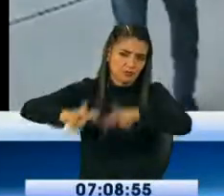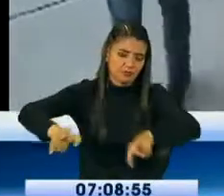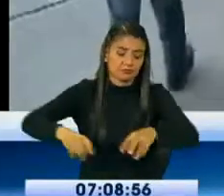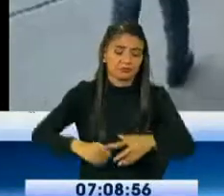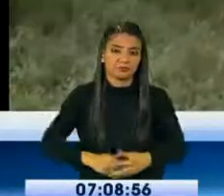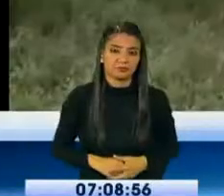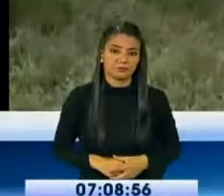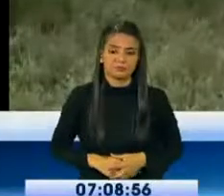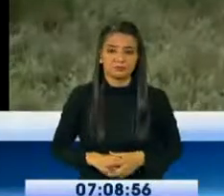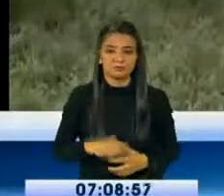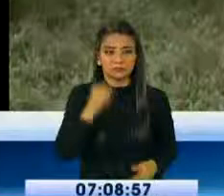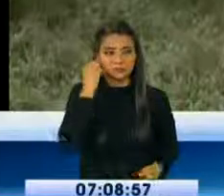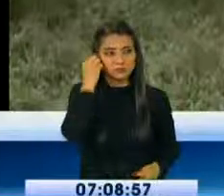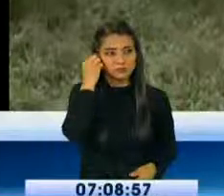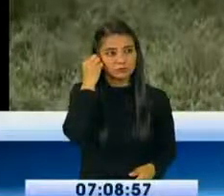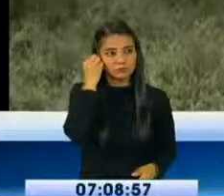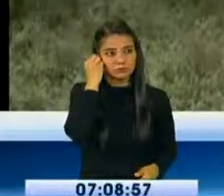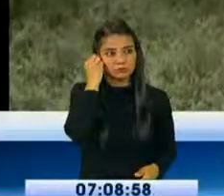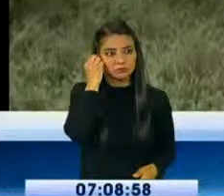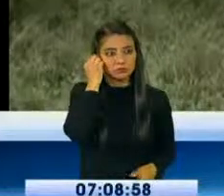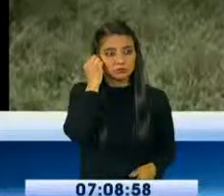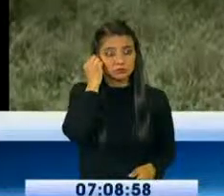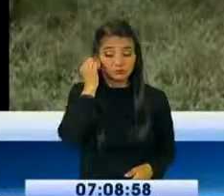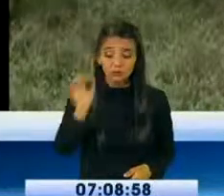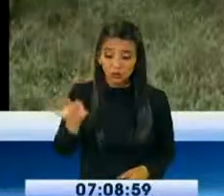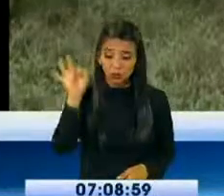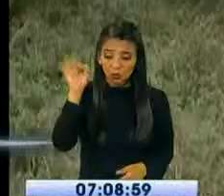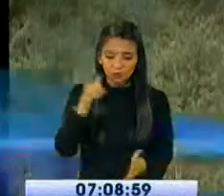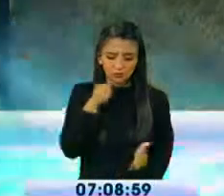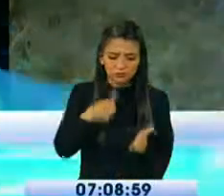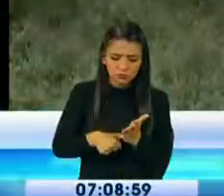ley. No se ha encontrado algún documento que